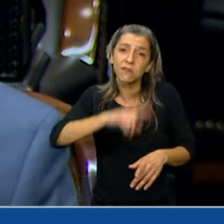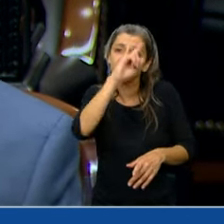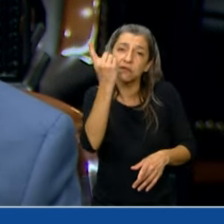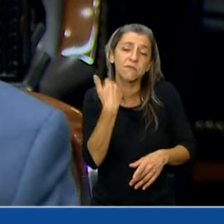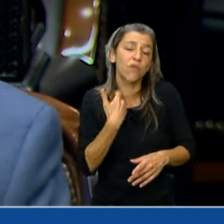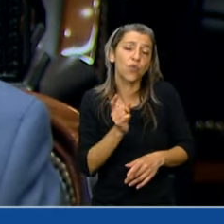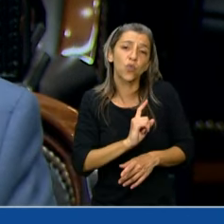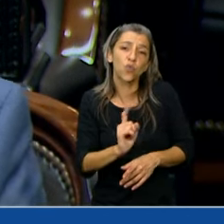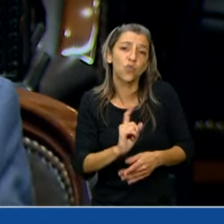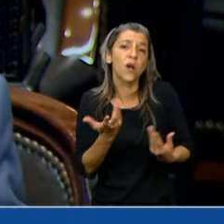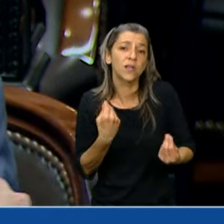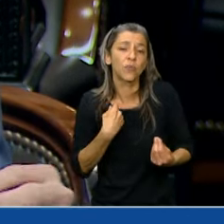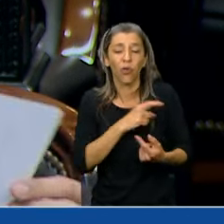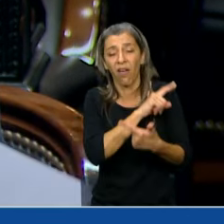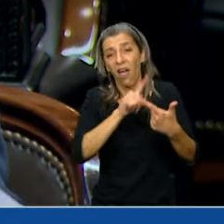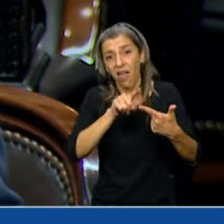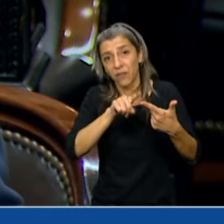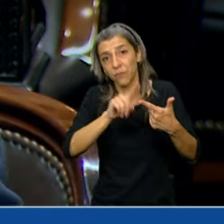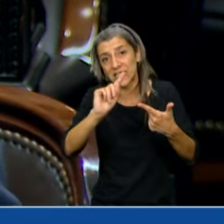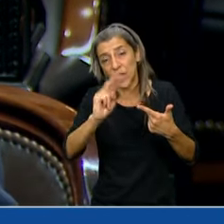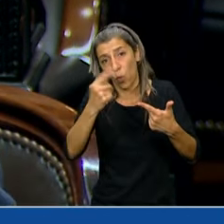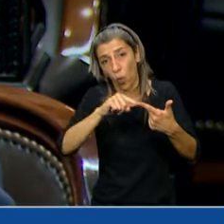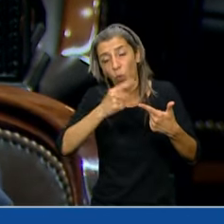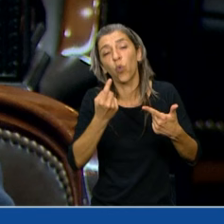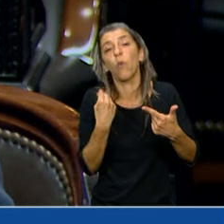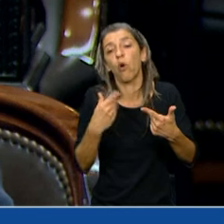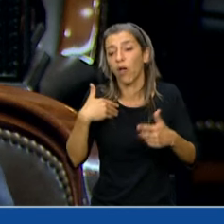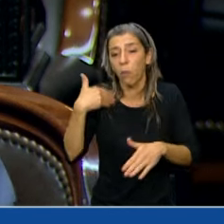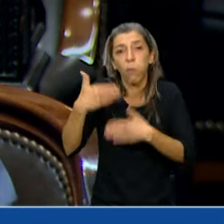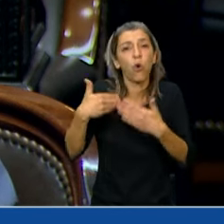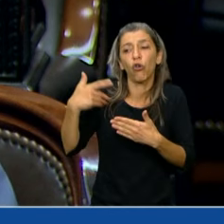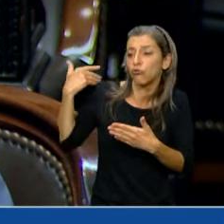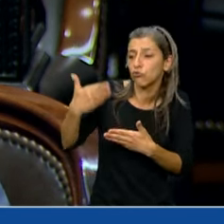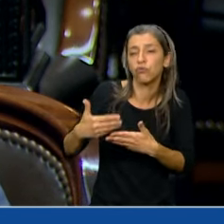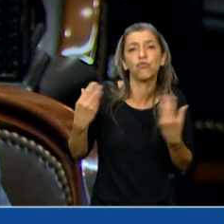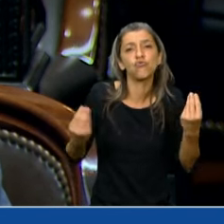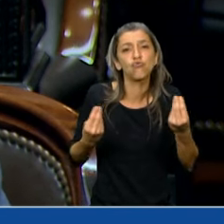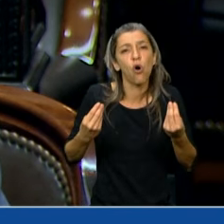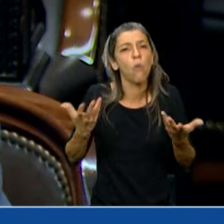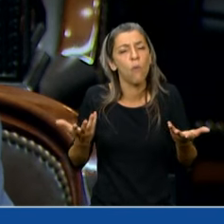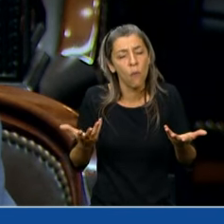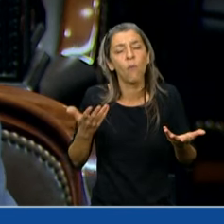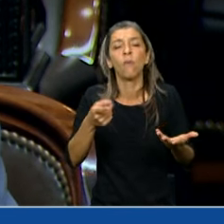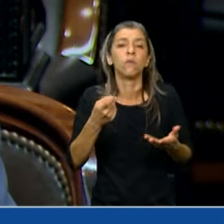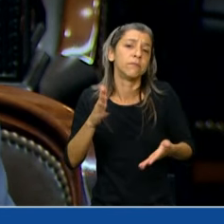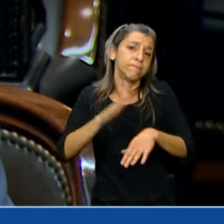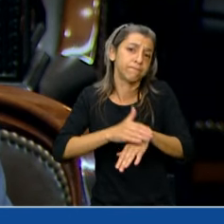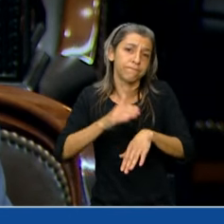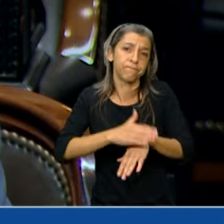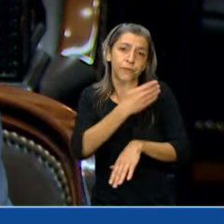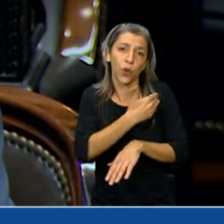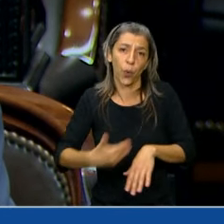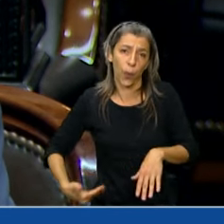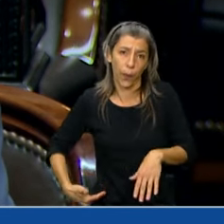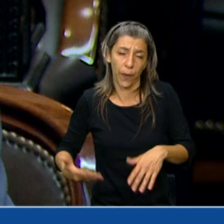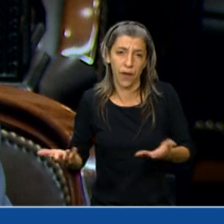lleva al segundo punto de cómo se dio el proceso y a la la cual la responsabilidad por supuesto es del Gobierno de no